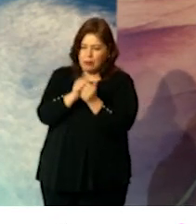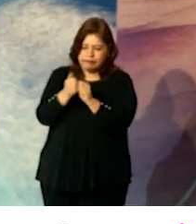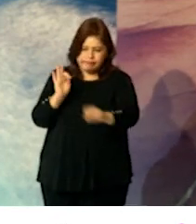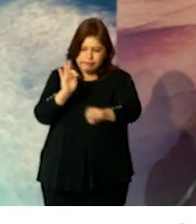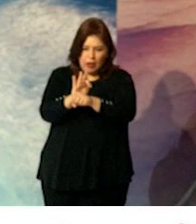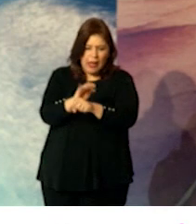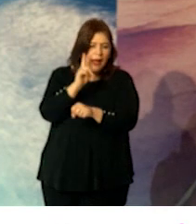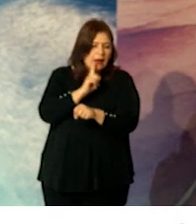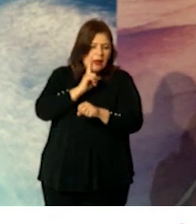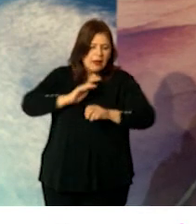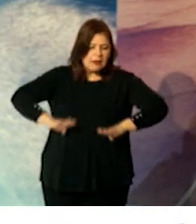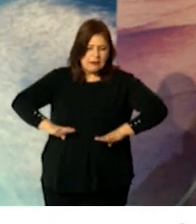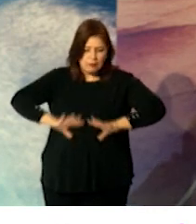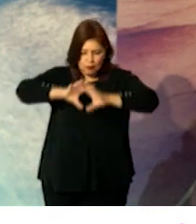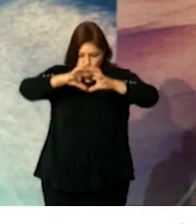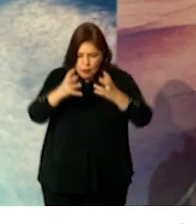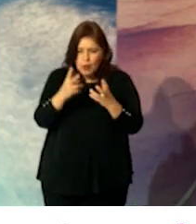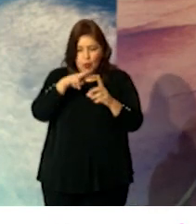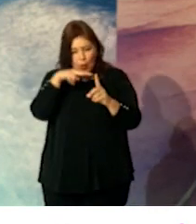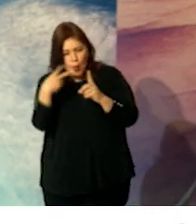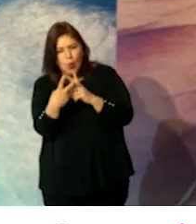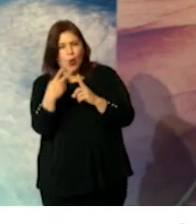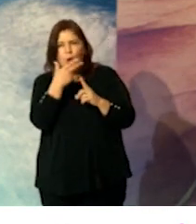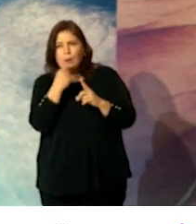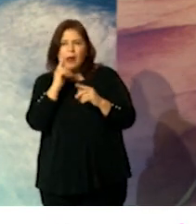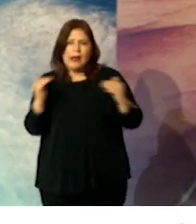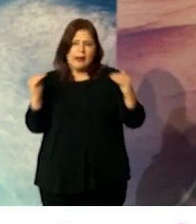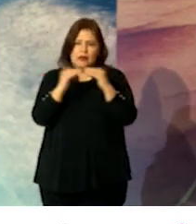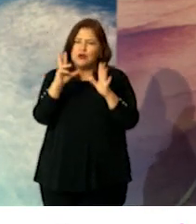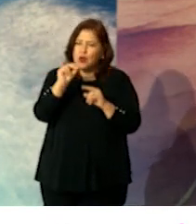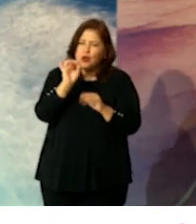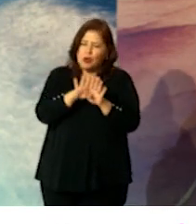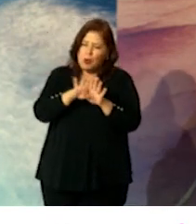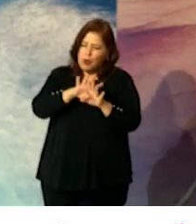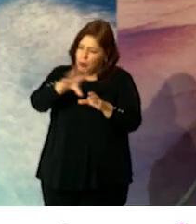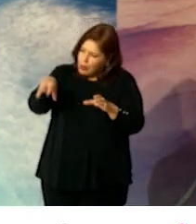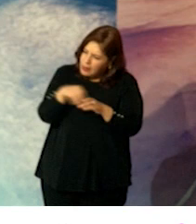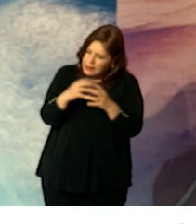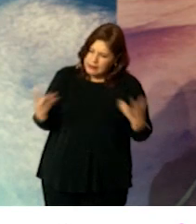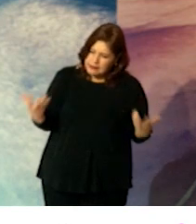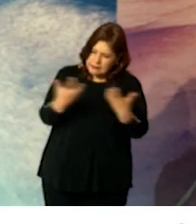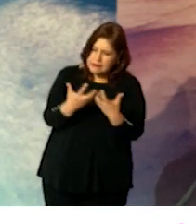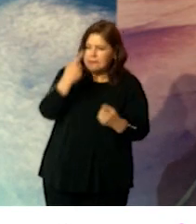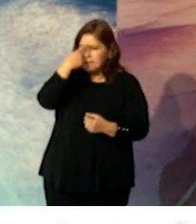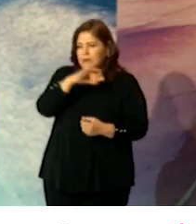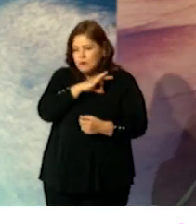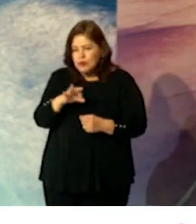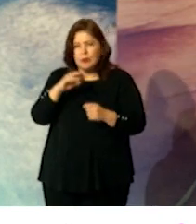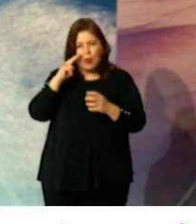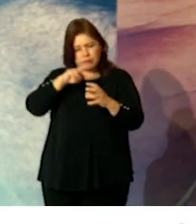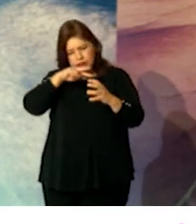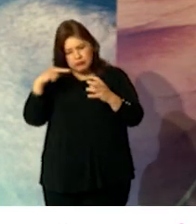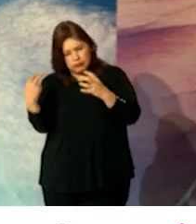mundo, y no hablamos desde una perspectiva de género, sino hablamos desde un tema donde nos integremos, donde veamos esta comunidad